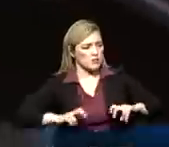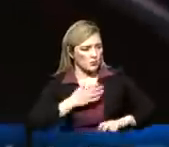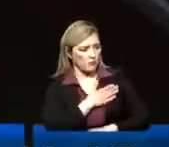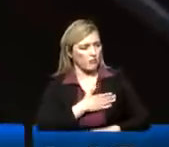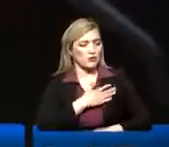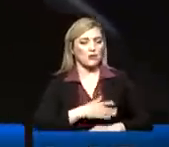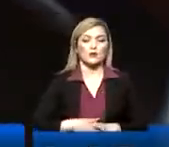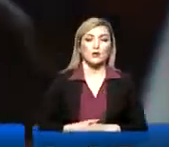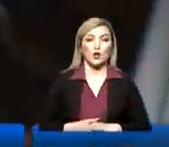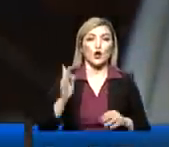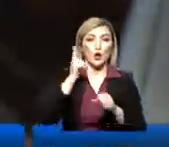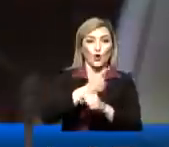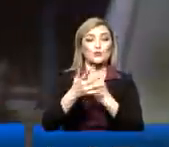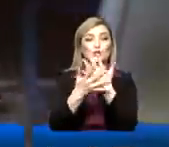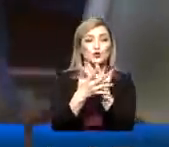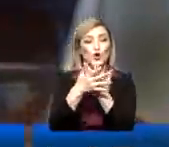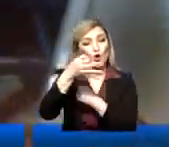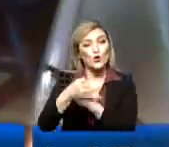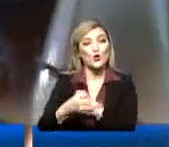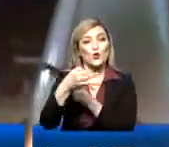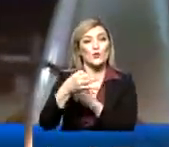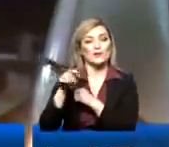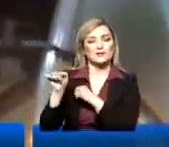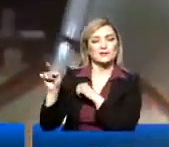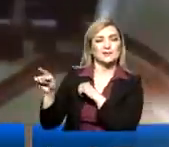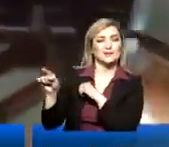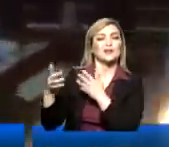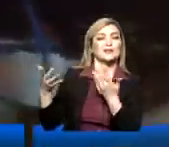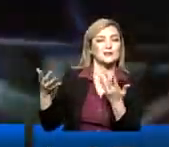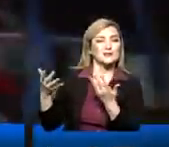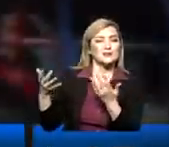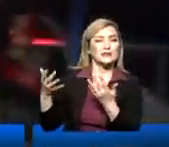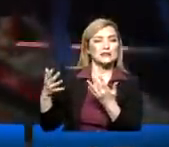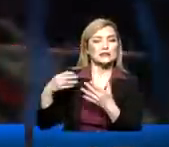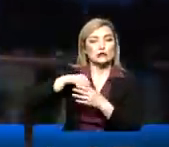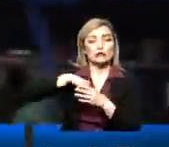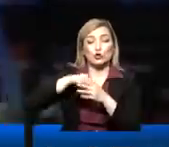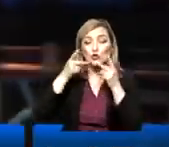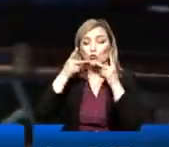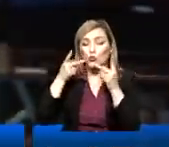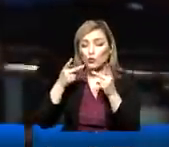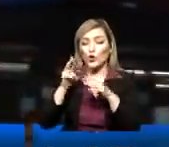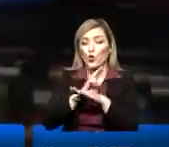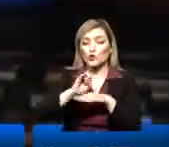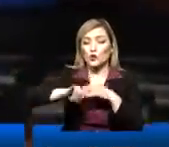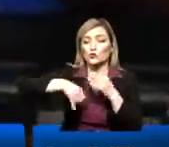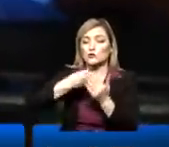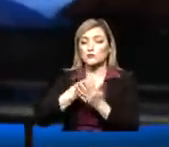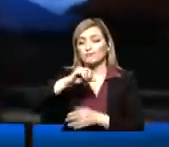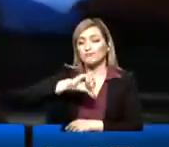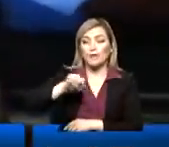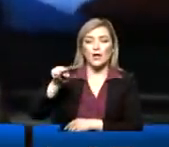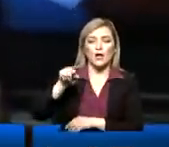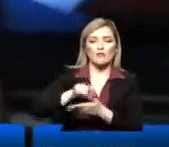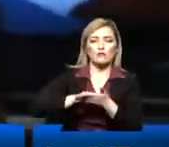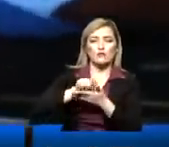investigación. Para cumplir la orden de prisión preventiva, Daniel Salcedo Bonilla, procesado por presunto peculado relacionado a los contratos irregulares